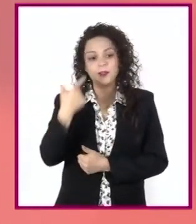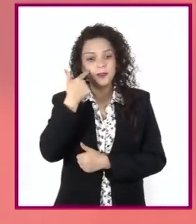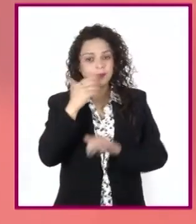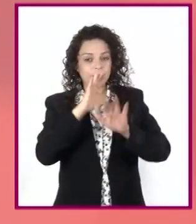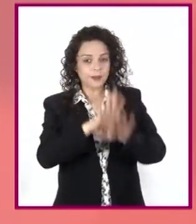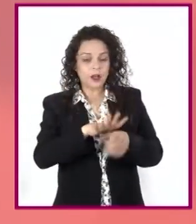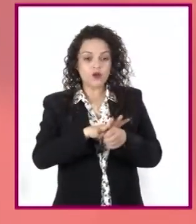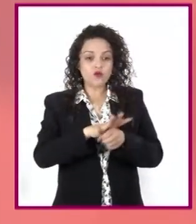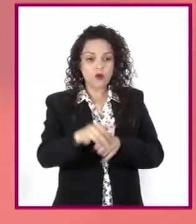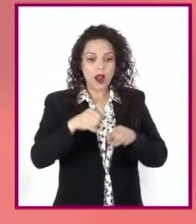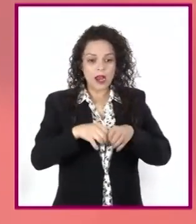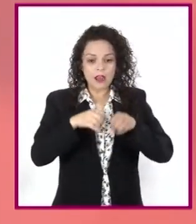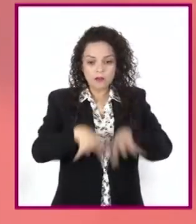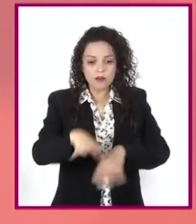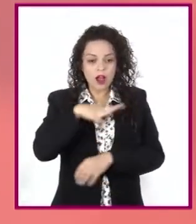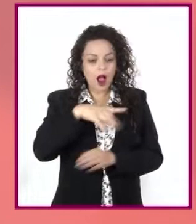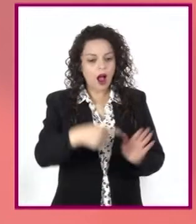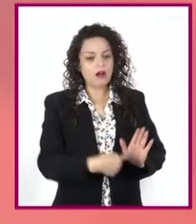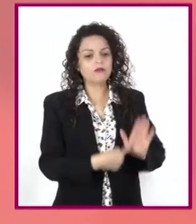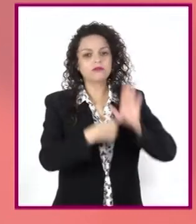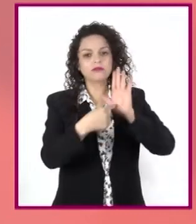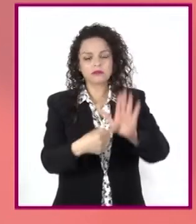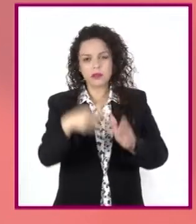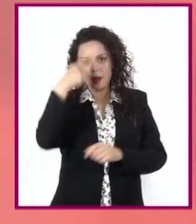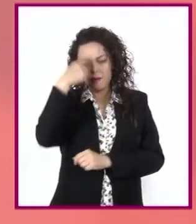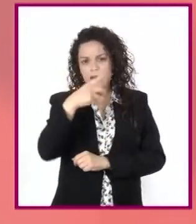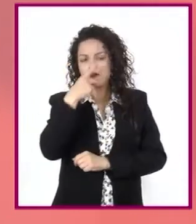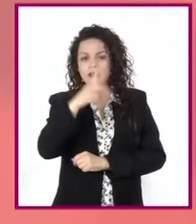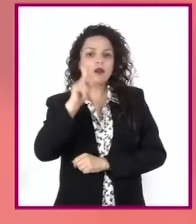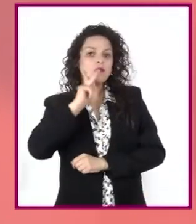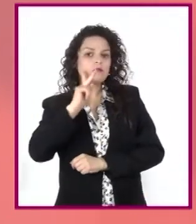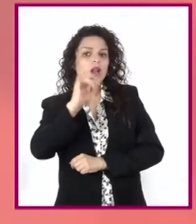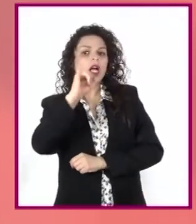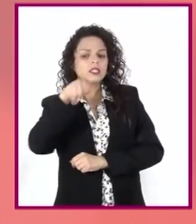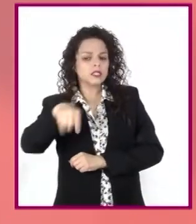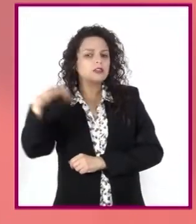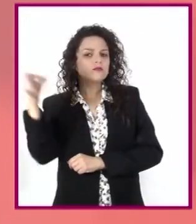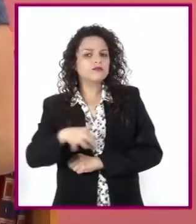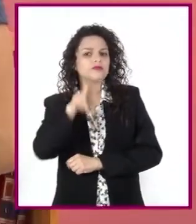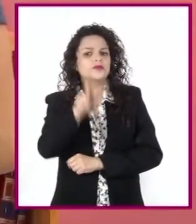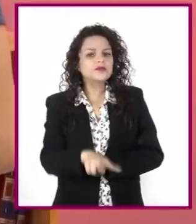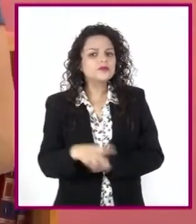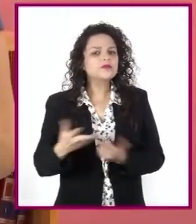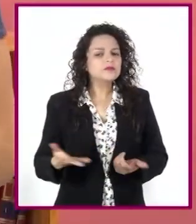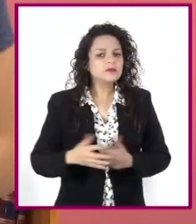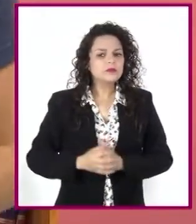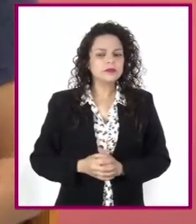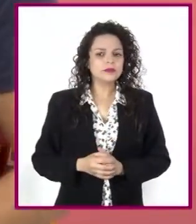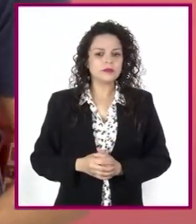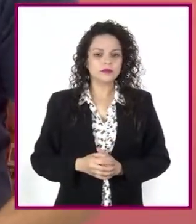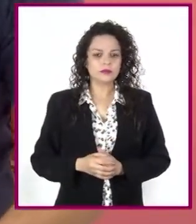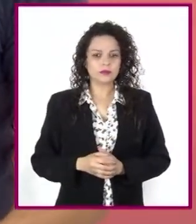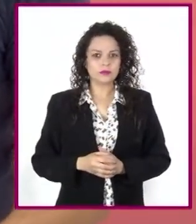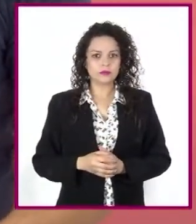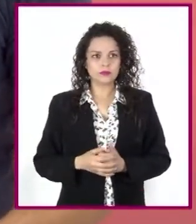de información cita en su trabajo para sustentar las afirmaciones que hace?